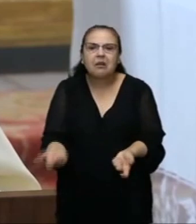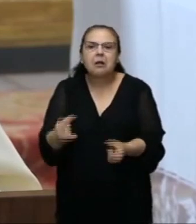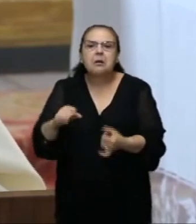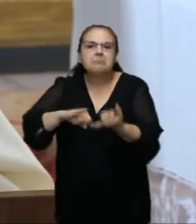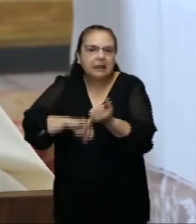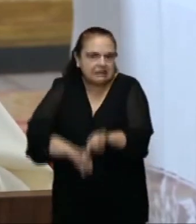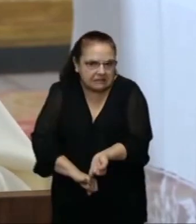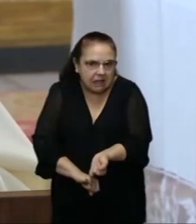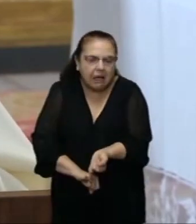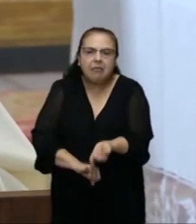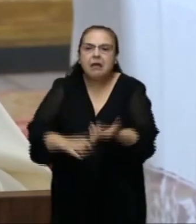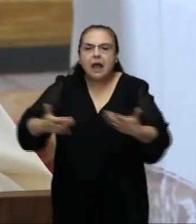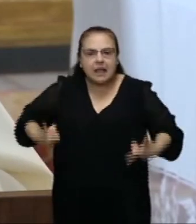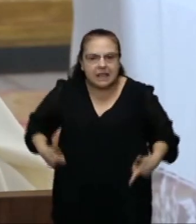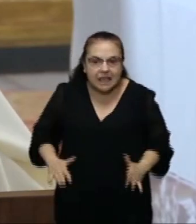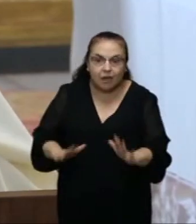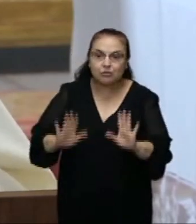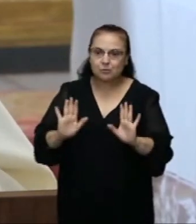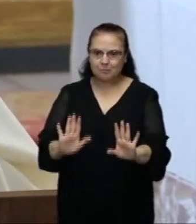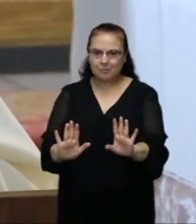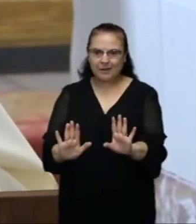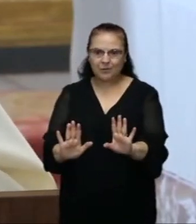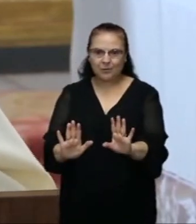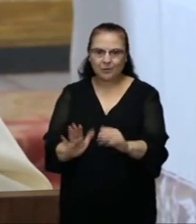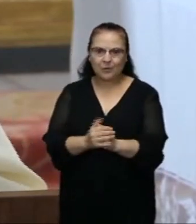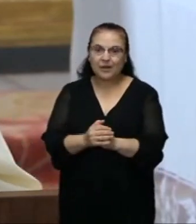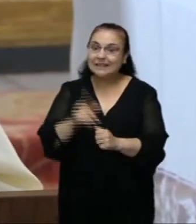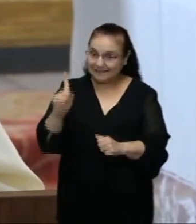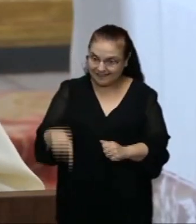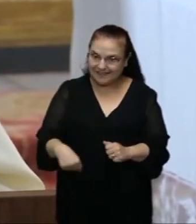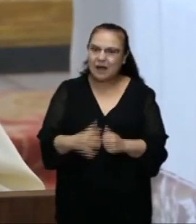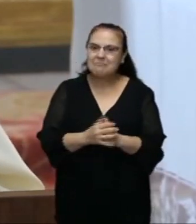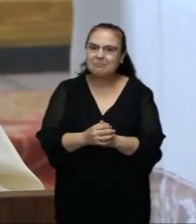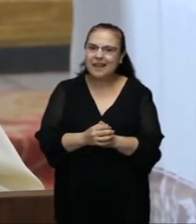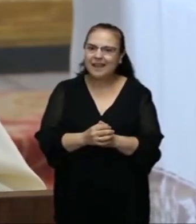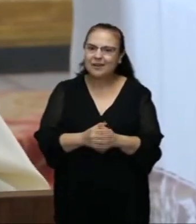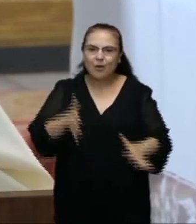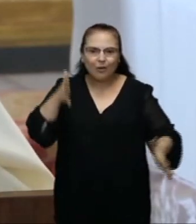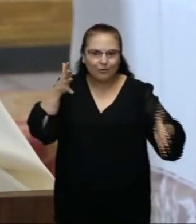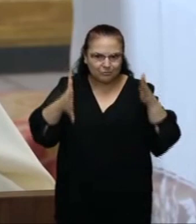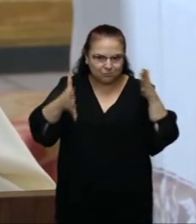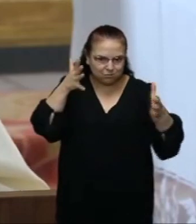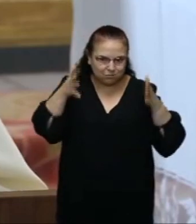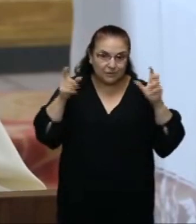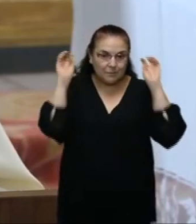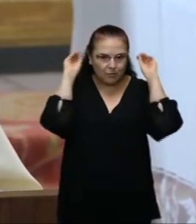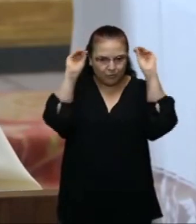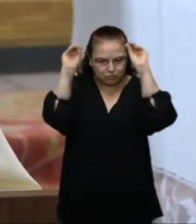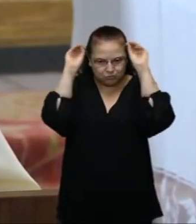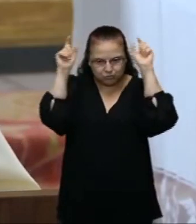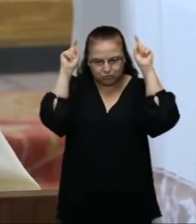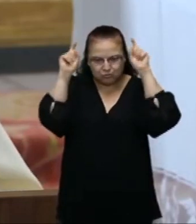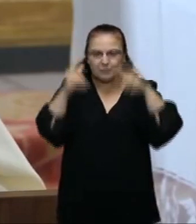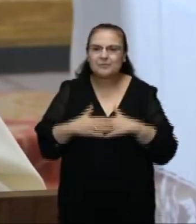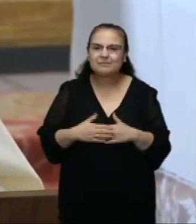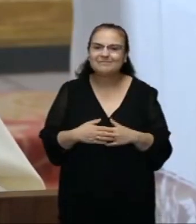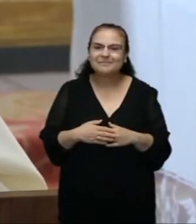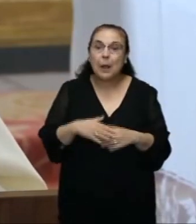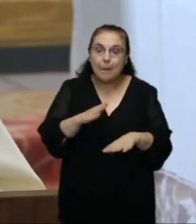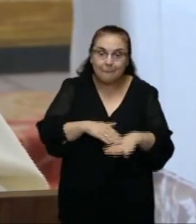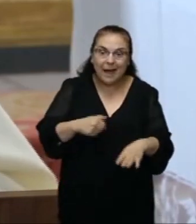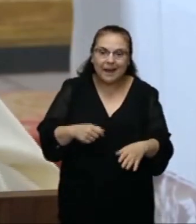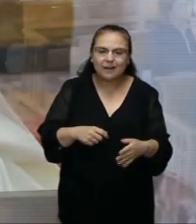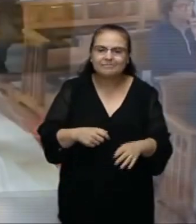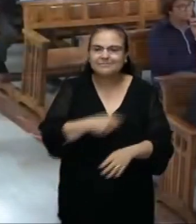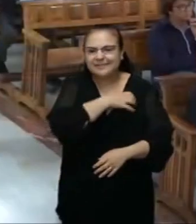tiene sus hijos, pero que también ha estado un tiempo formándose para poder ser diácono. Y por